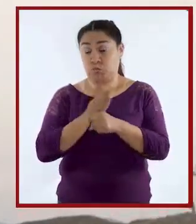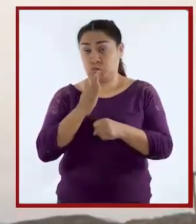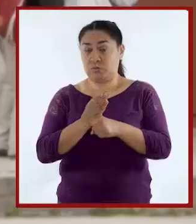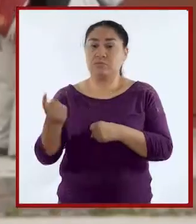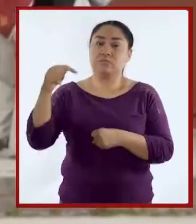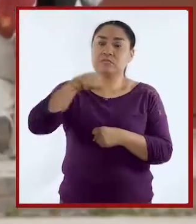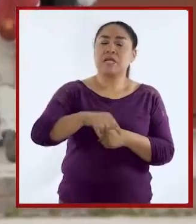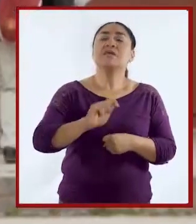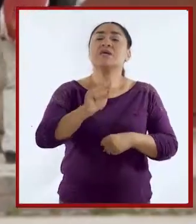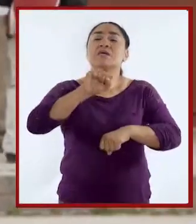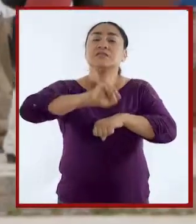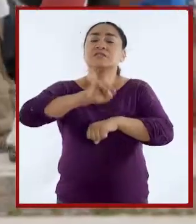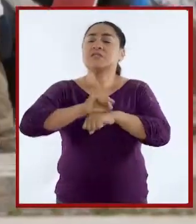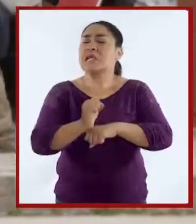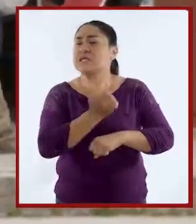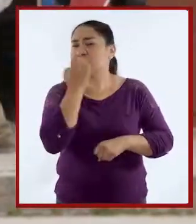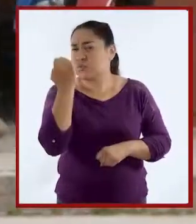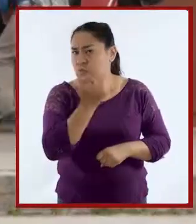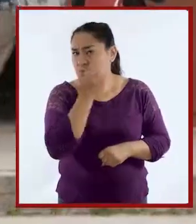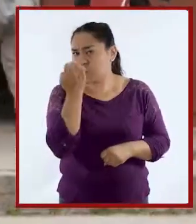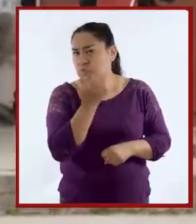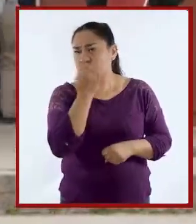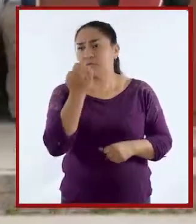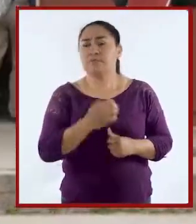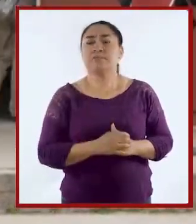Bien, ahorita estamos en la escuela secundaria